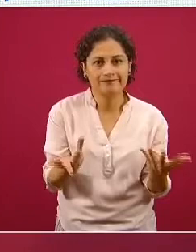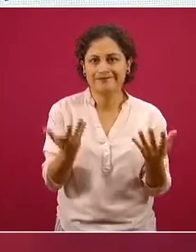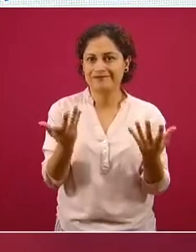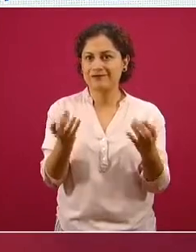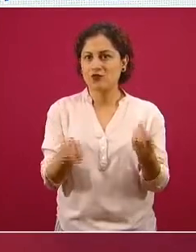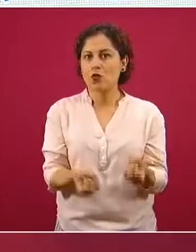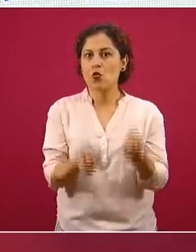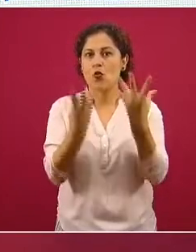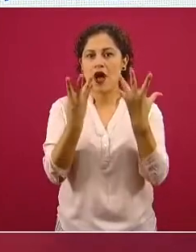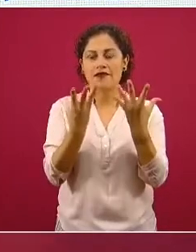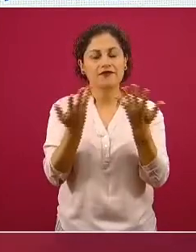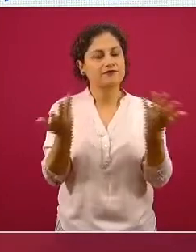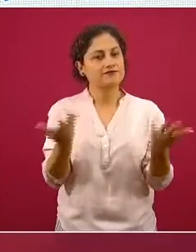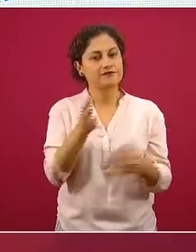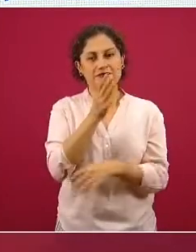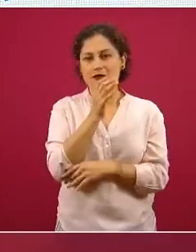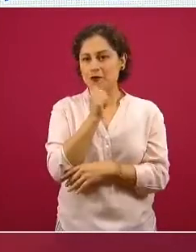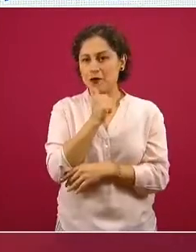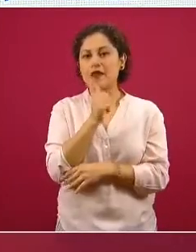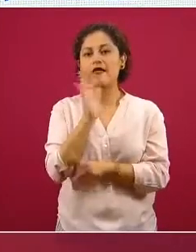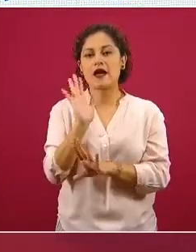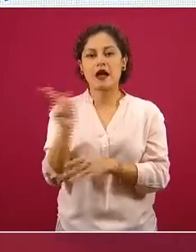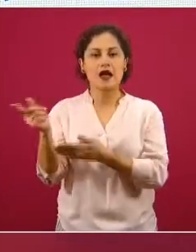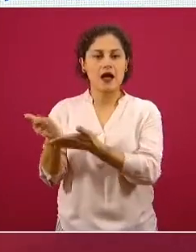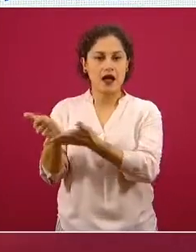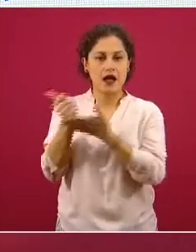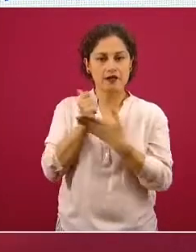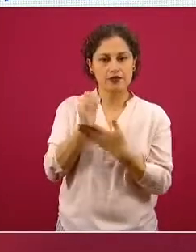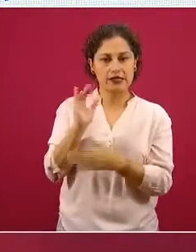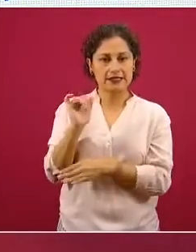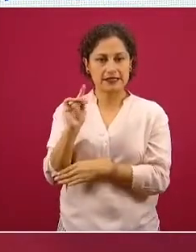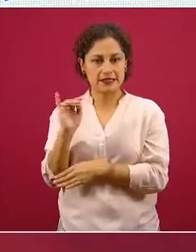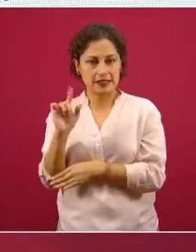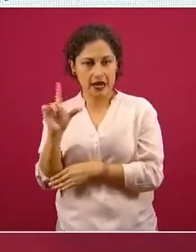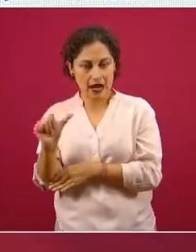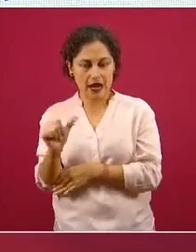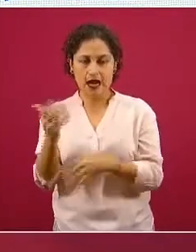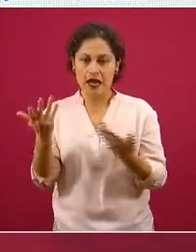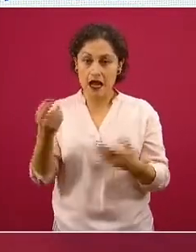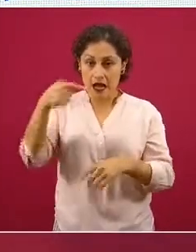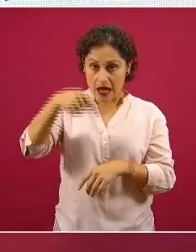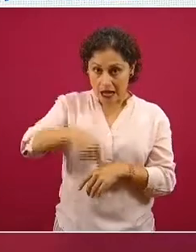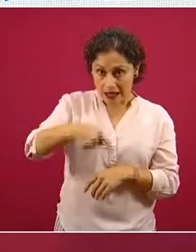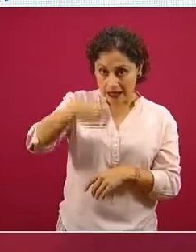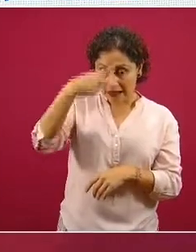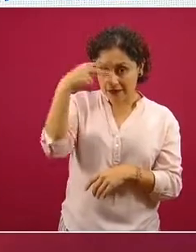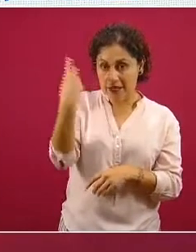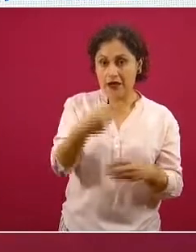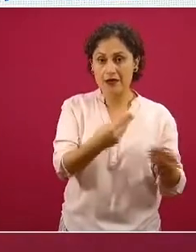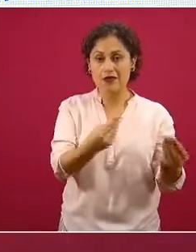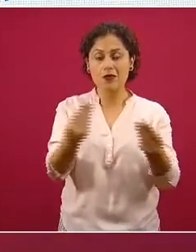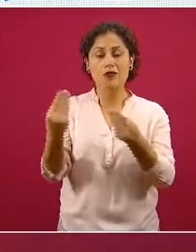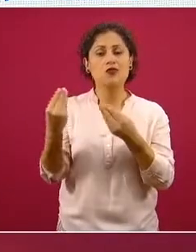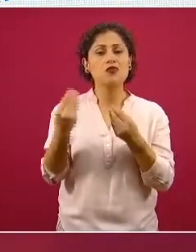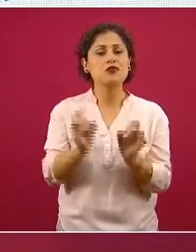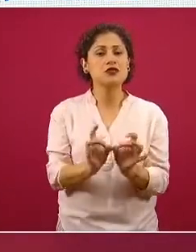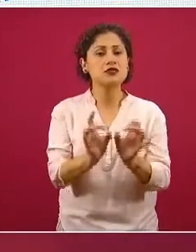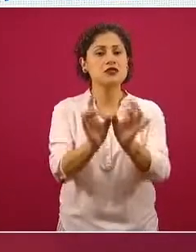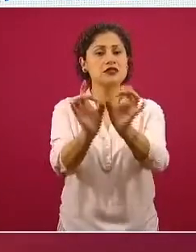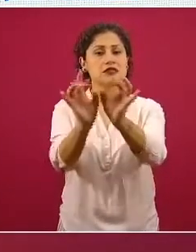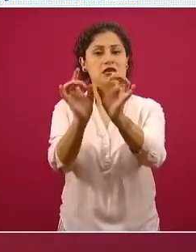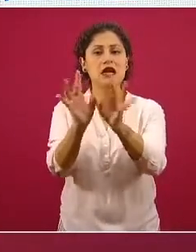fenómenos inconmensurables, porque son fenómenos masivos, fenómenos que ocurren en una forma